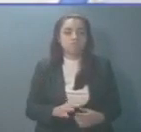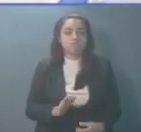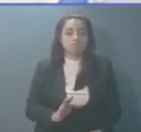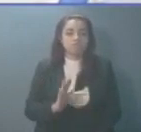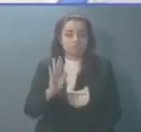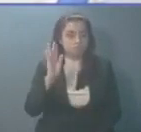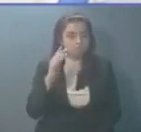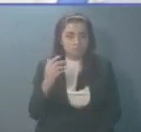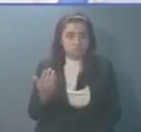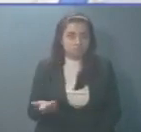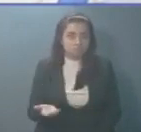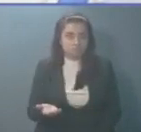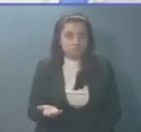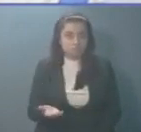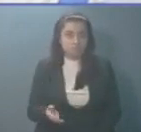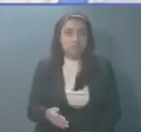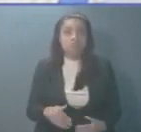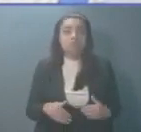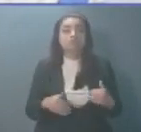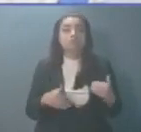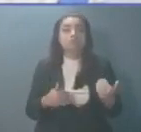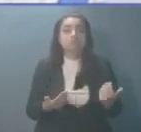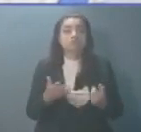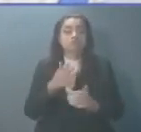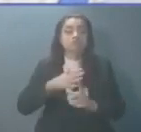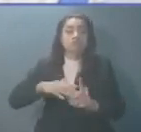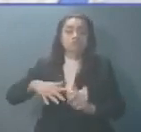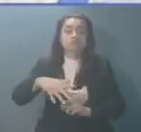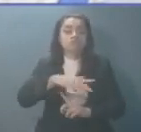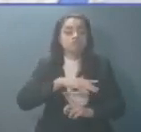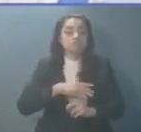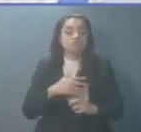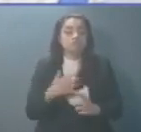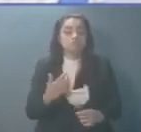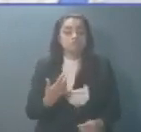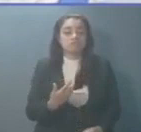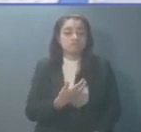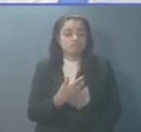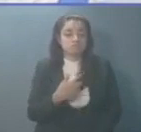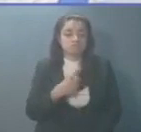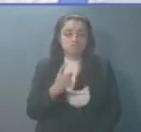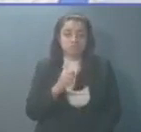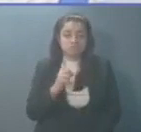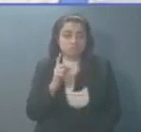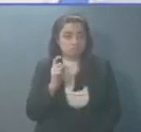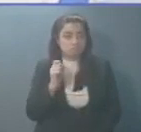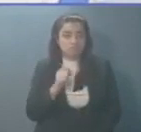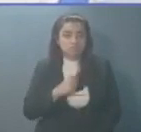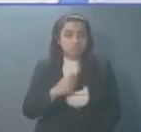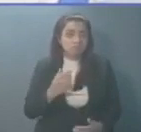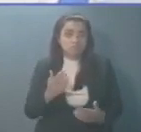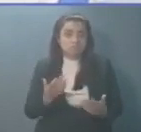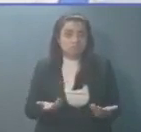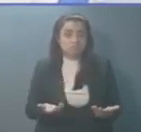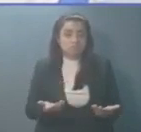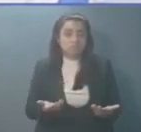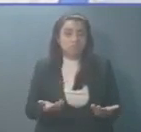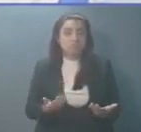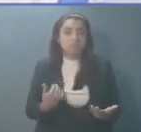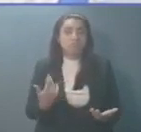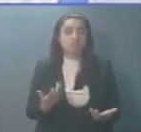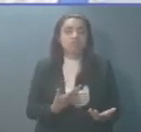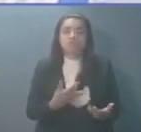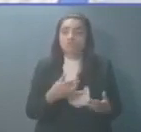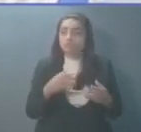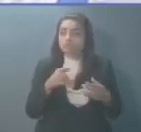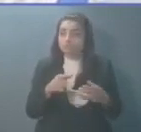Nunca. Y por esa situación, nosotros no nos vamos a prestar a una